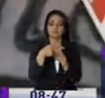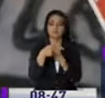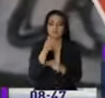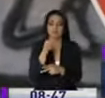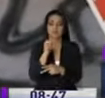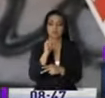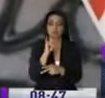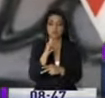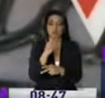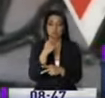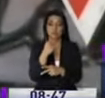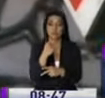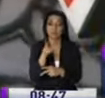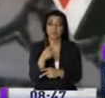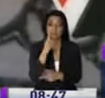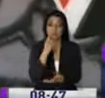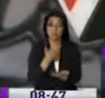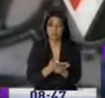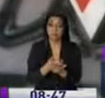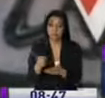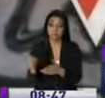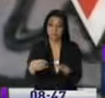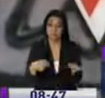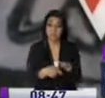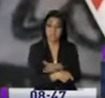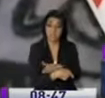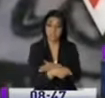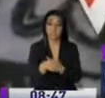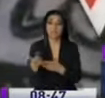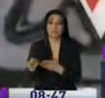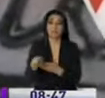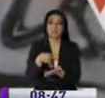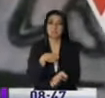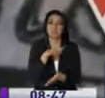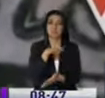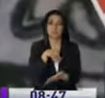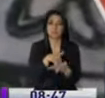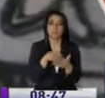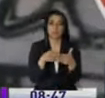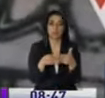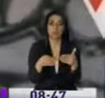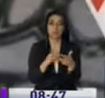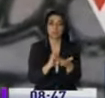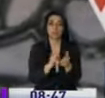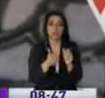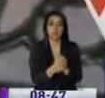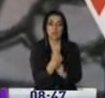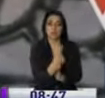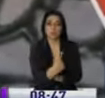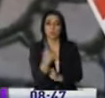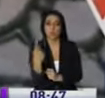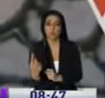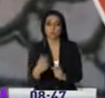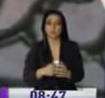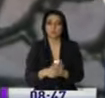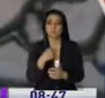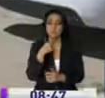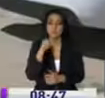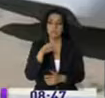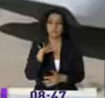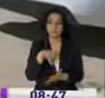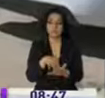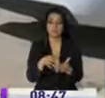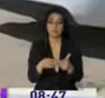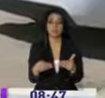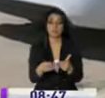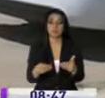que por ayudarle le estaban dando la cantidad de $5,000, mi tío es que le estaban dando $5,000. El